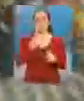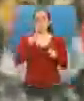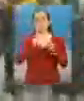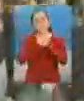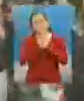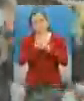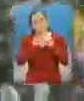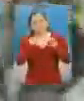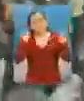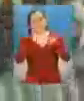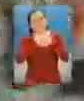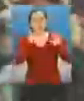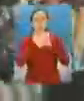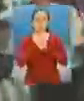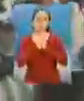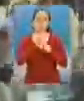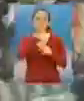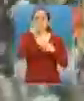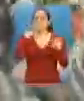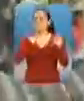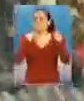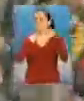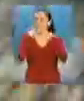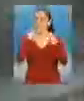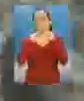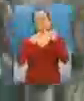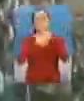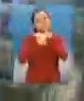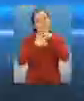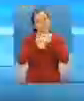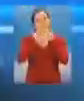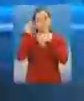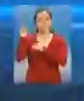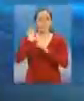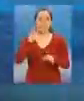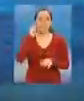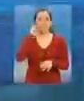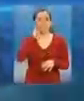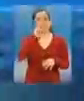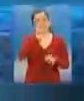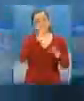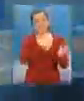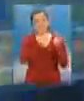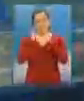ya fue resuelta mediante compensaciones previas. Por una Guatemala en paz, Alejandra Martínez.